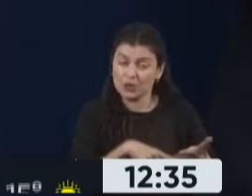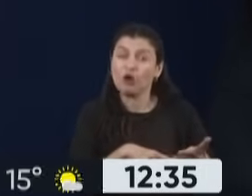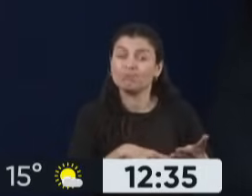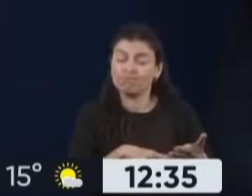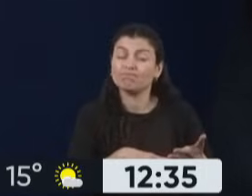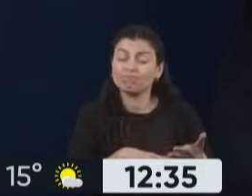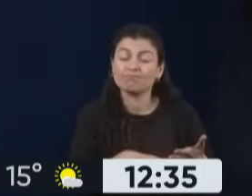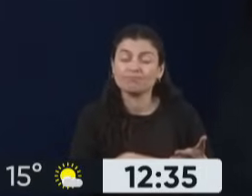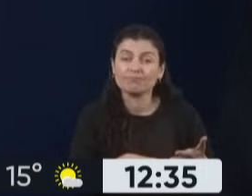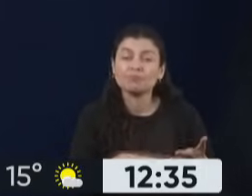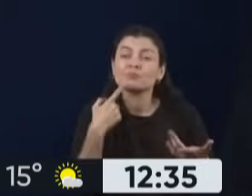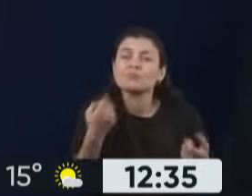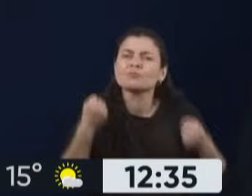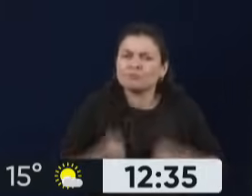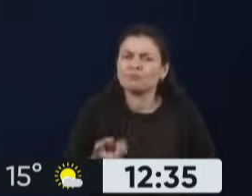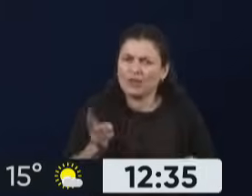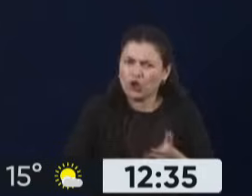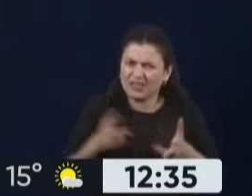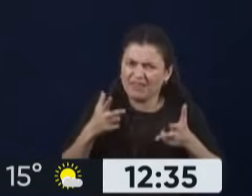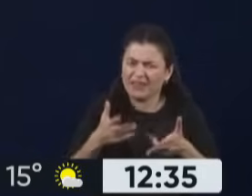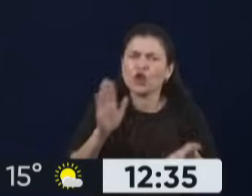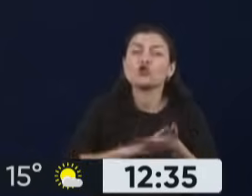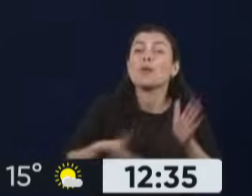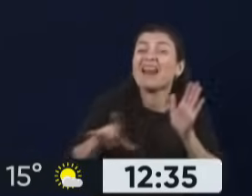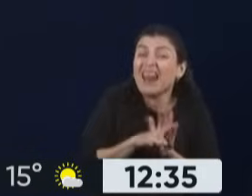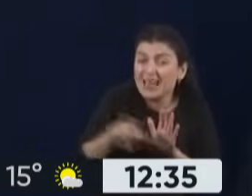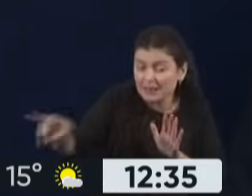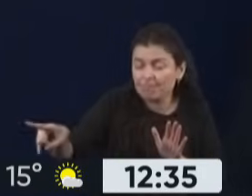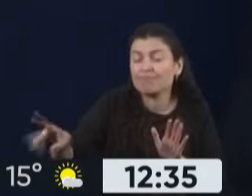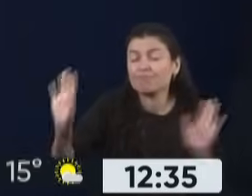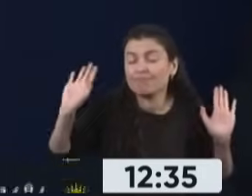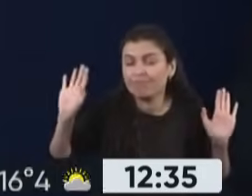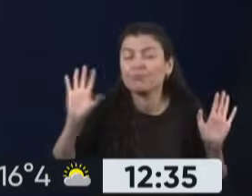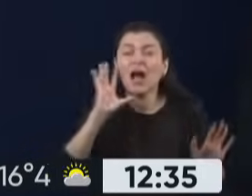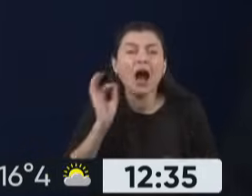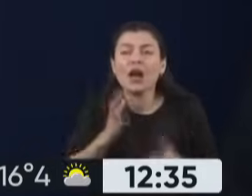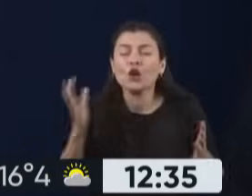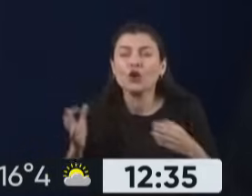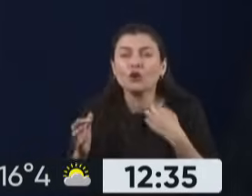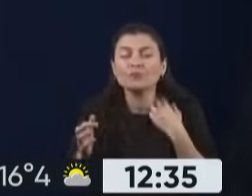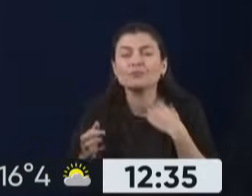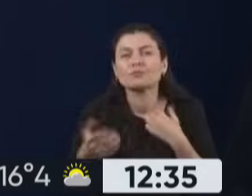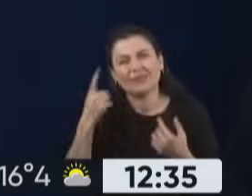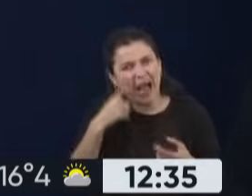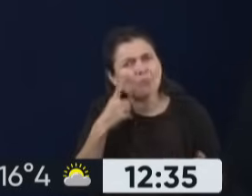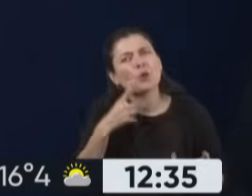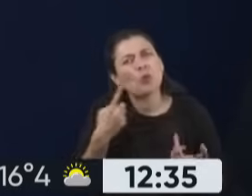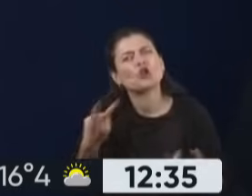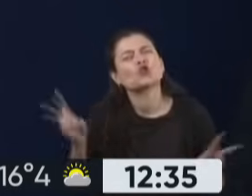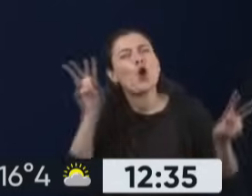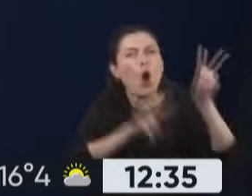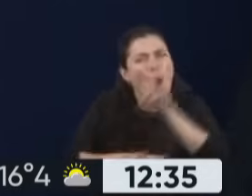insistimos, lo de la ley es algo que se hace justamente